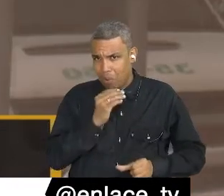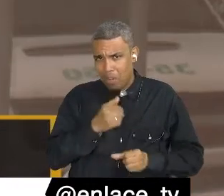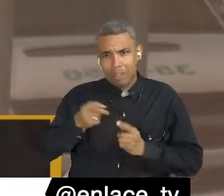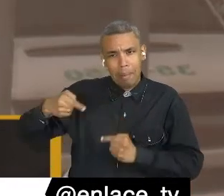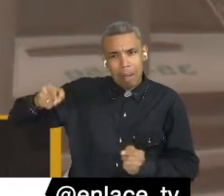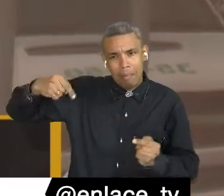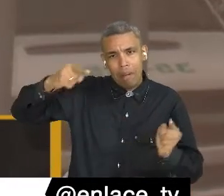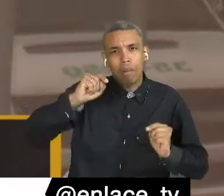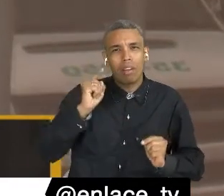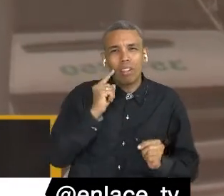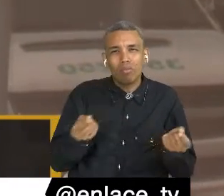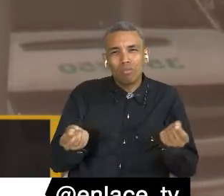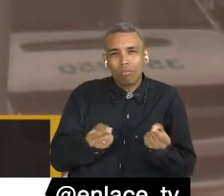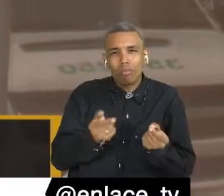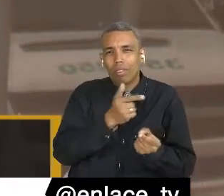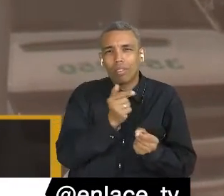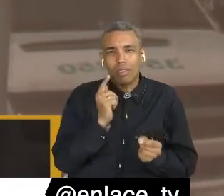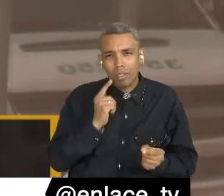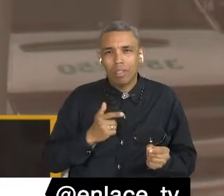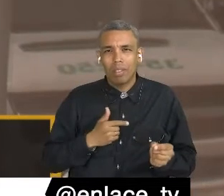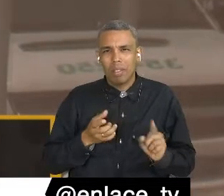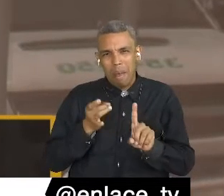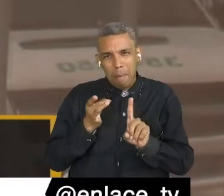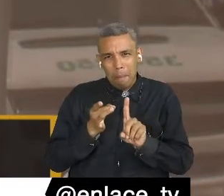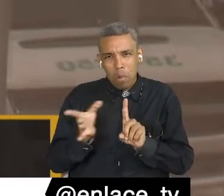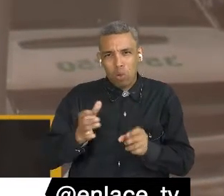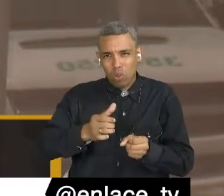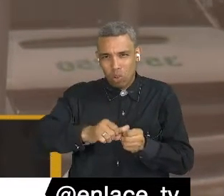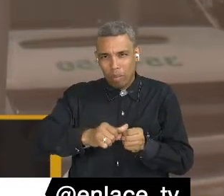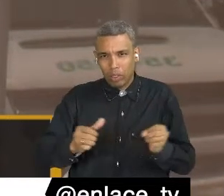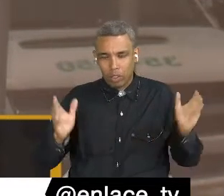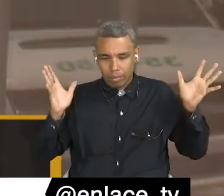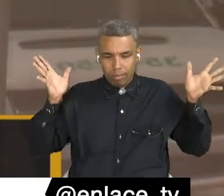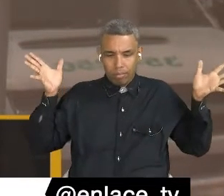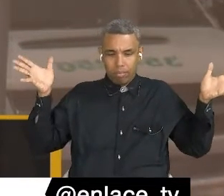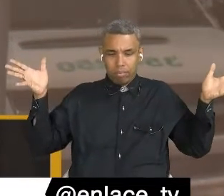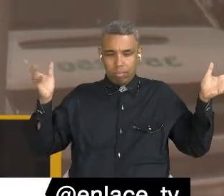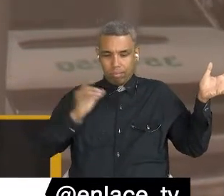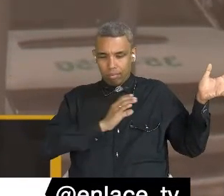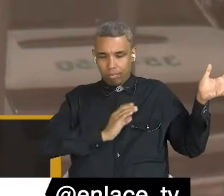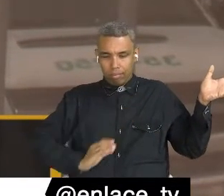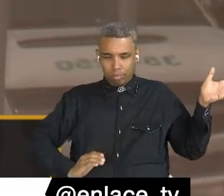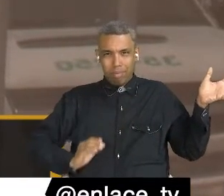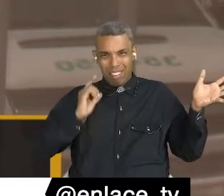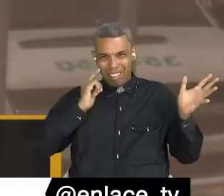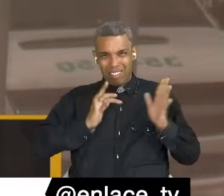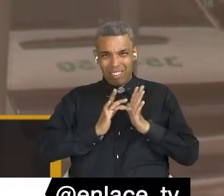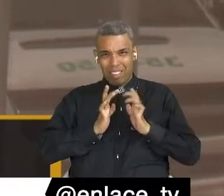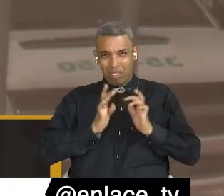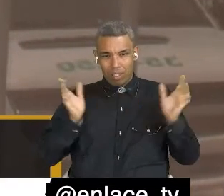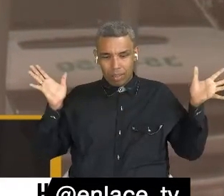Hemos notado cómo estas personas en el día deambulan, se la pasan ahí, hay ciertos fenómenos